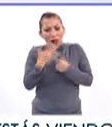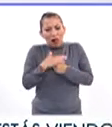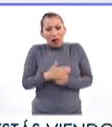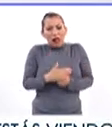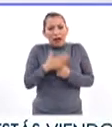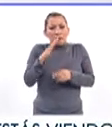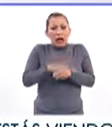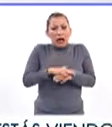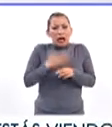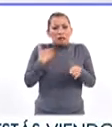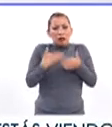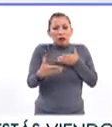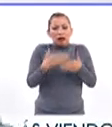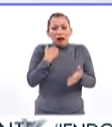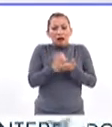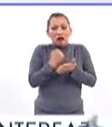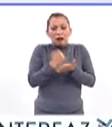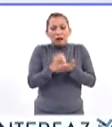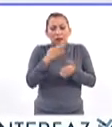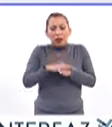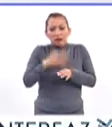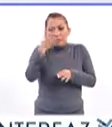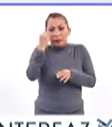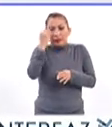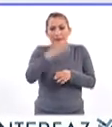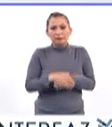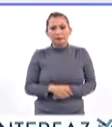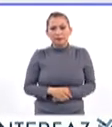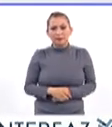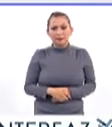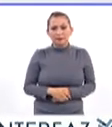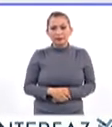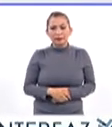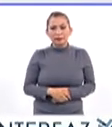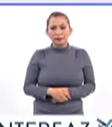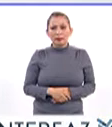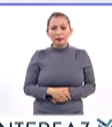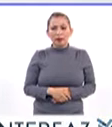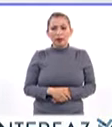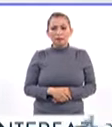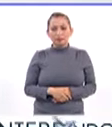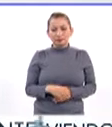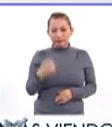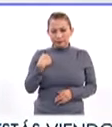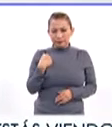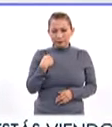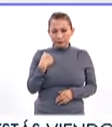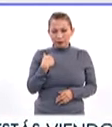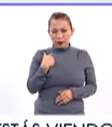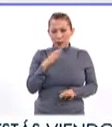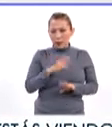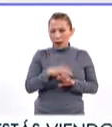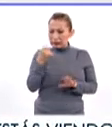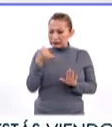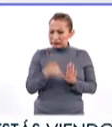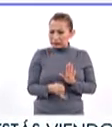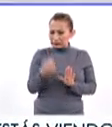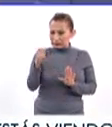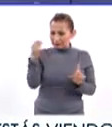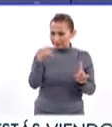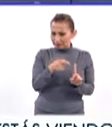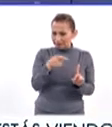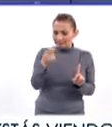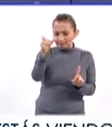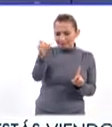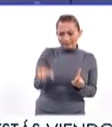presionando a modernizarnos más. Claro. Yo quisiera que ahondáramos justamente en ese tema